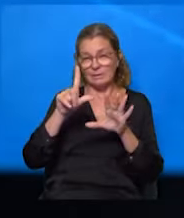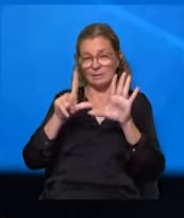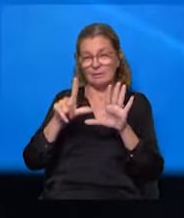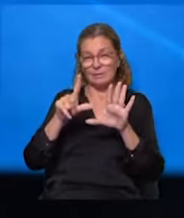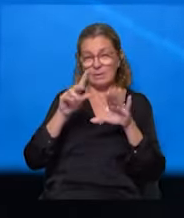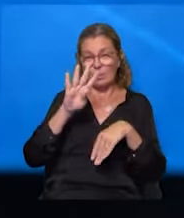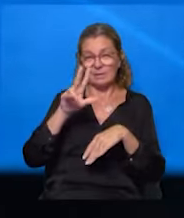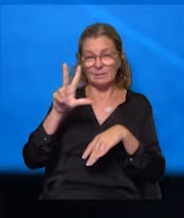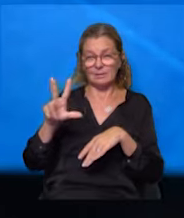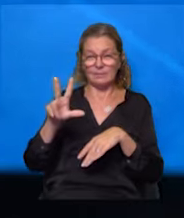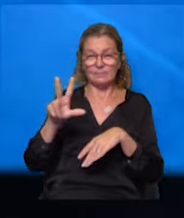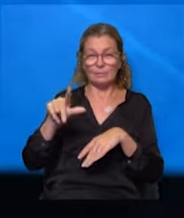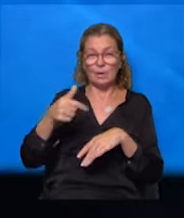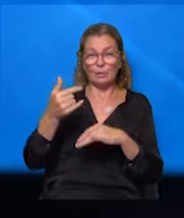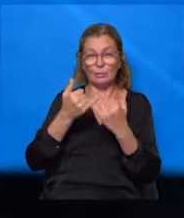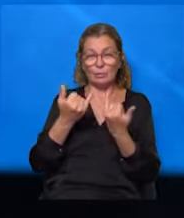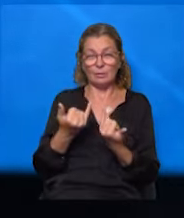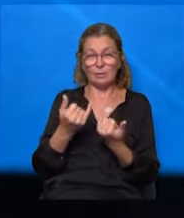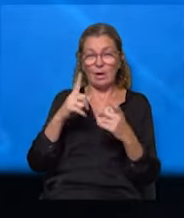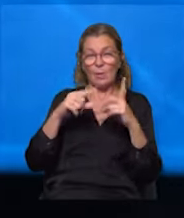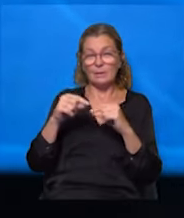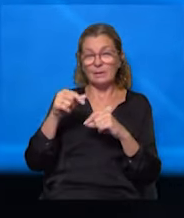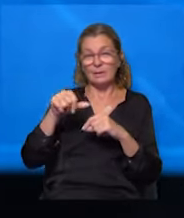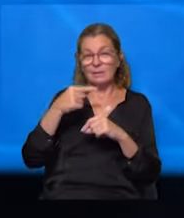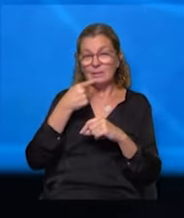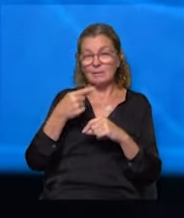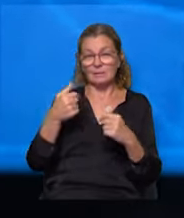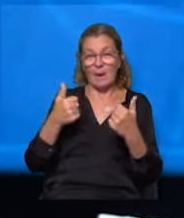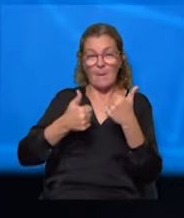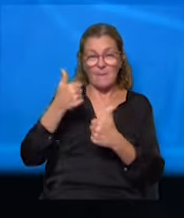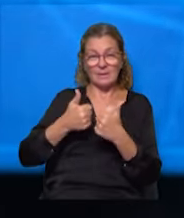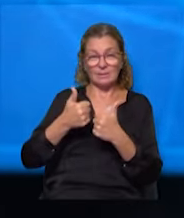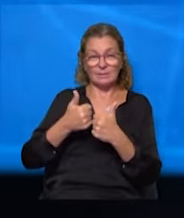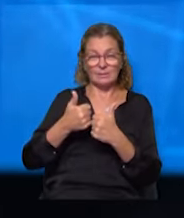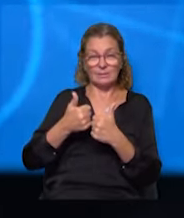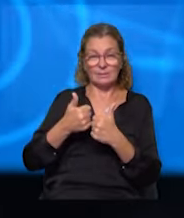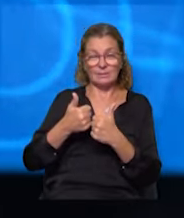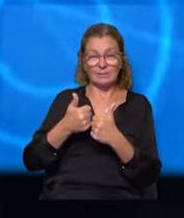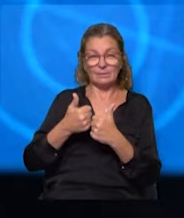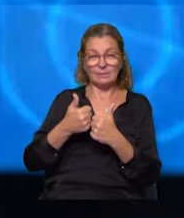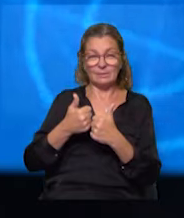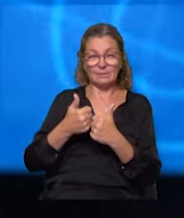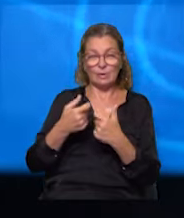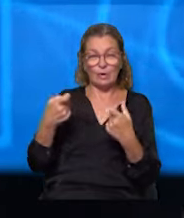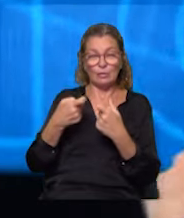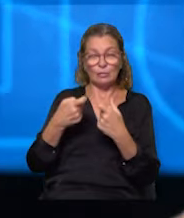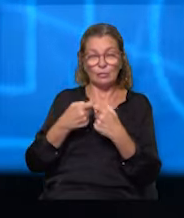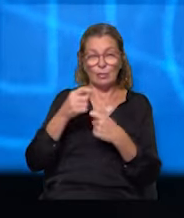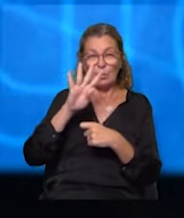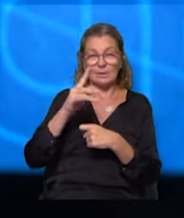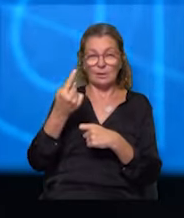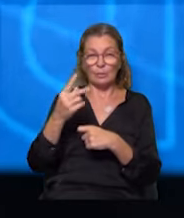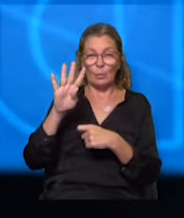a 43 al otro día otra encuesta te dice que están empatados con el la coalición 41 a